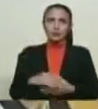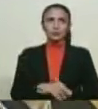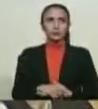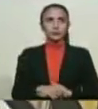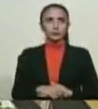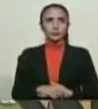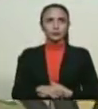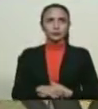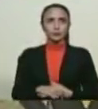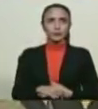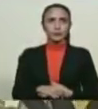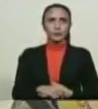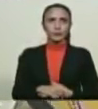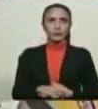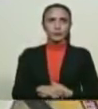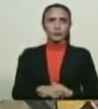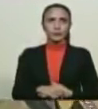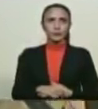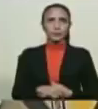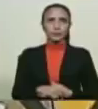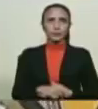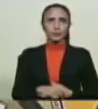momento, que era